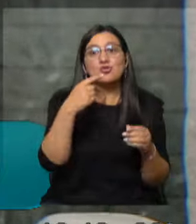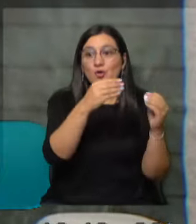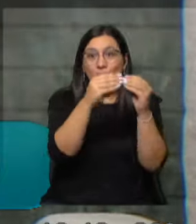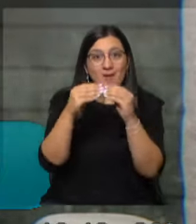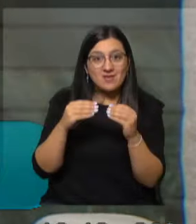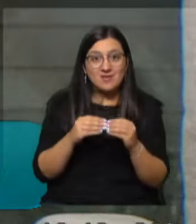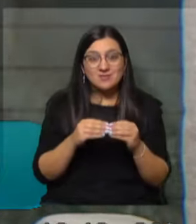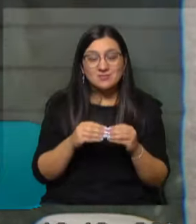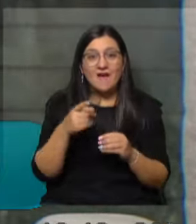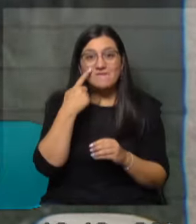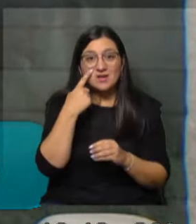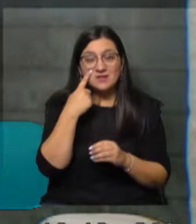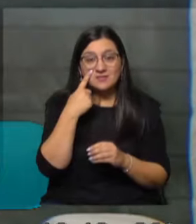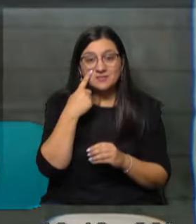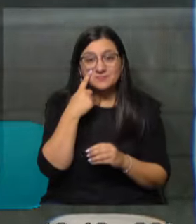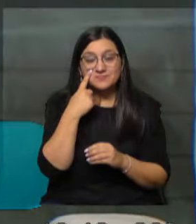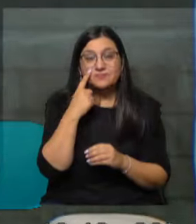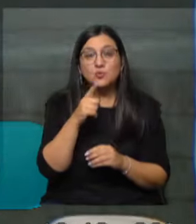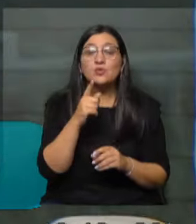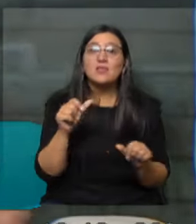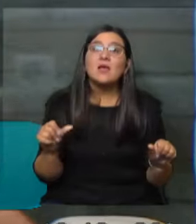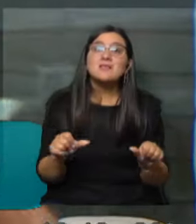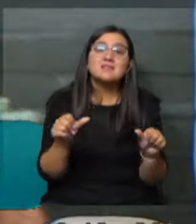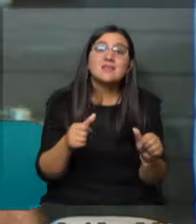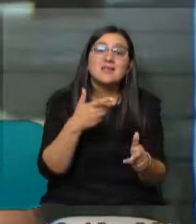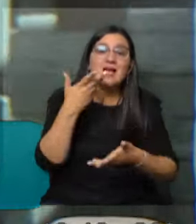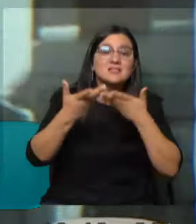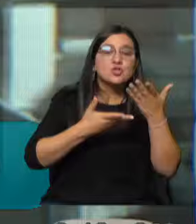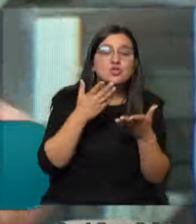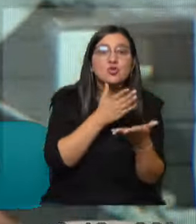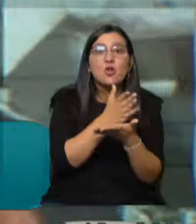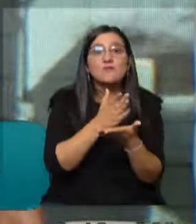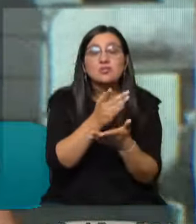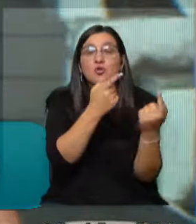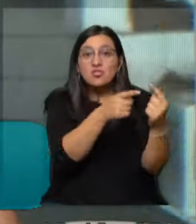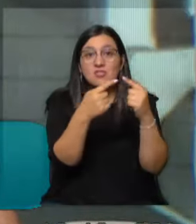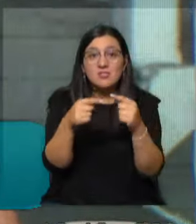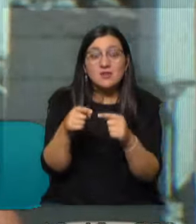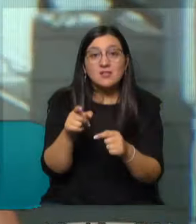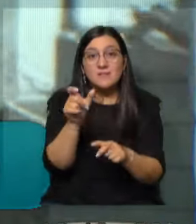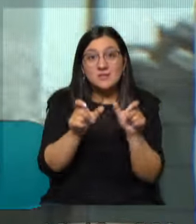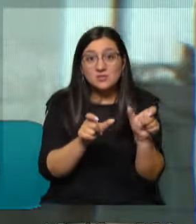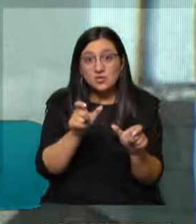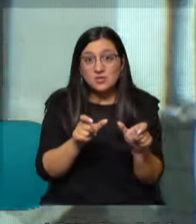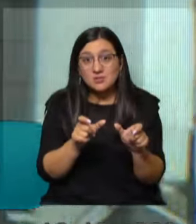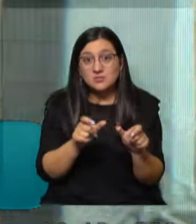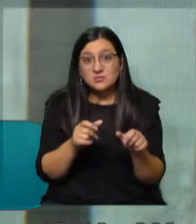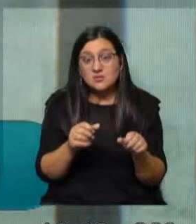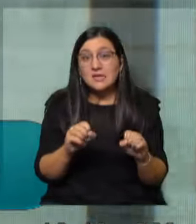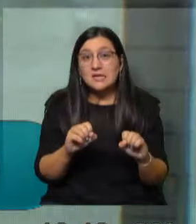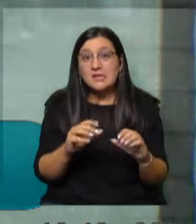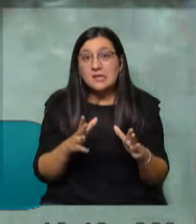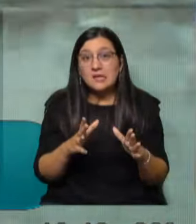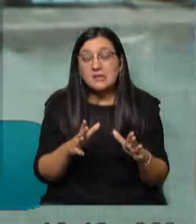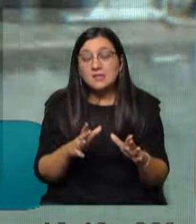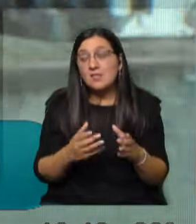de la escena. A ver, has hecho también canciones, colaboraciones con distintas personalidades de la escena tropical. ¿Cómo ves también eso, que está